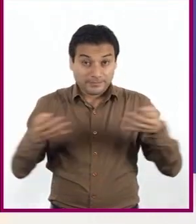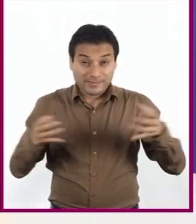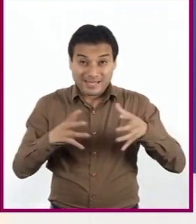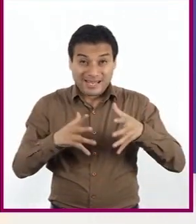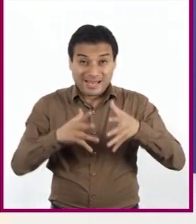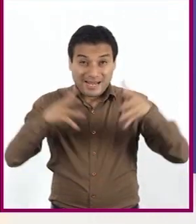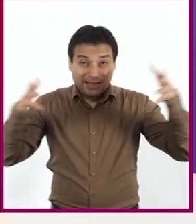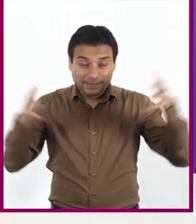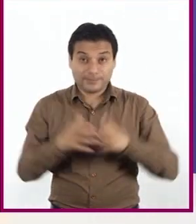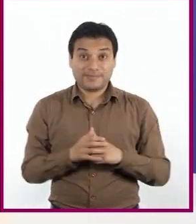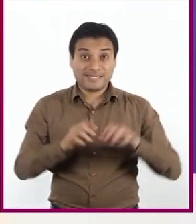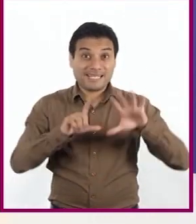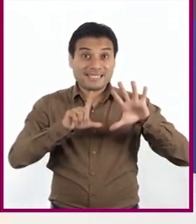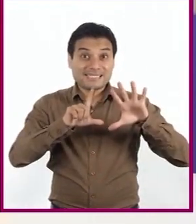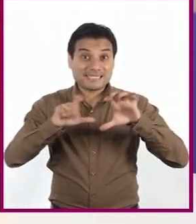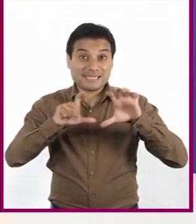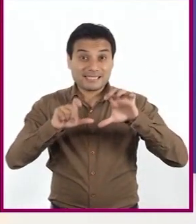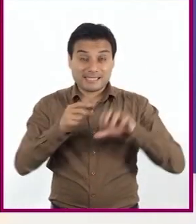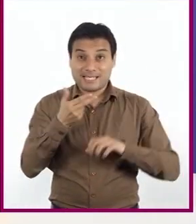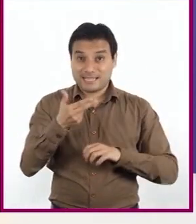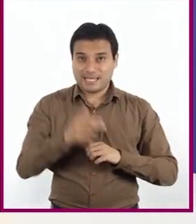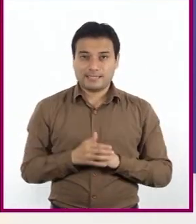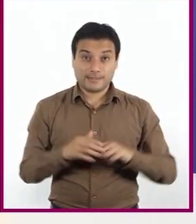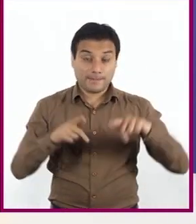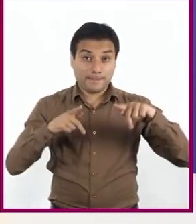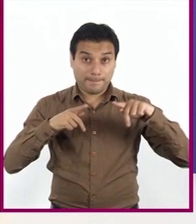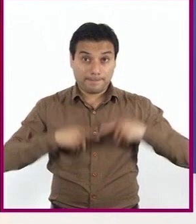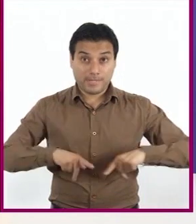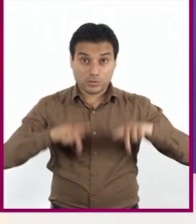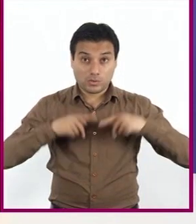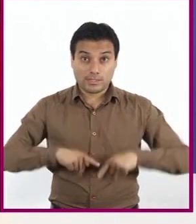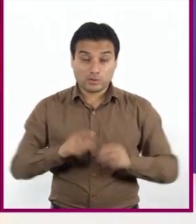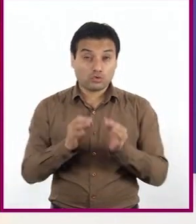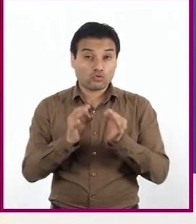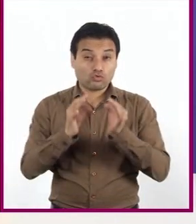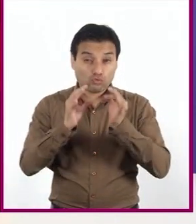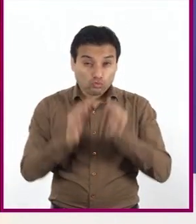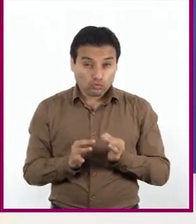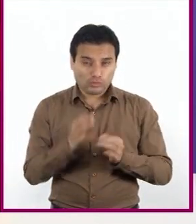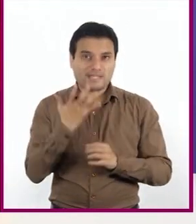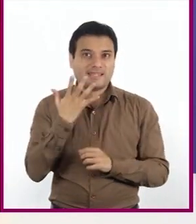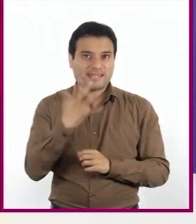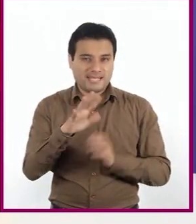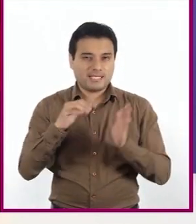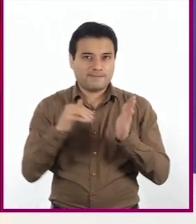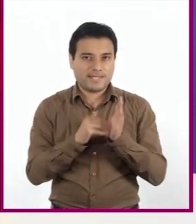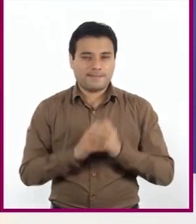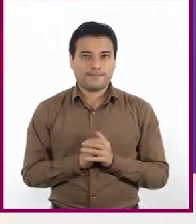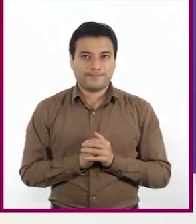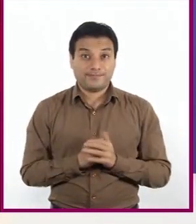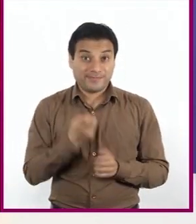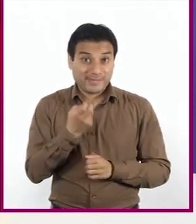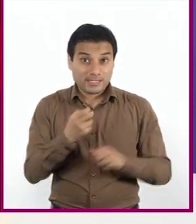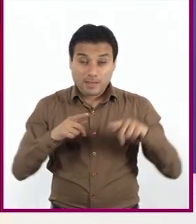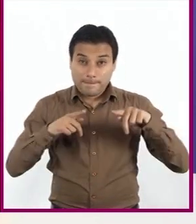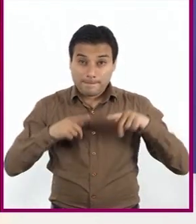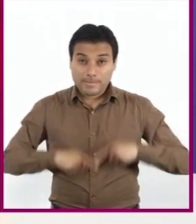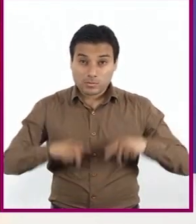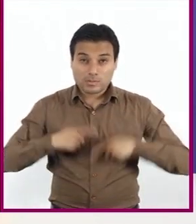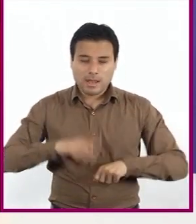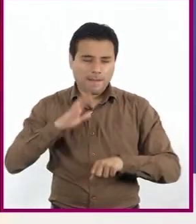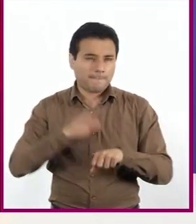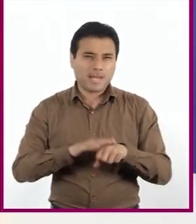de 700 hectáreas con una población de 10,000 habitantes, siendo la población más grande